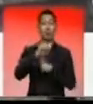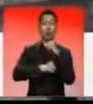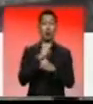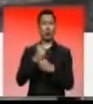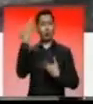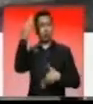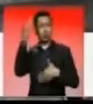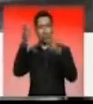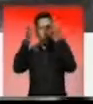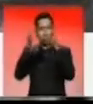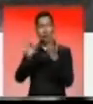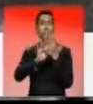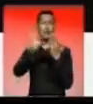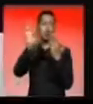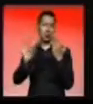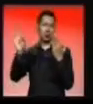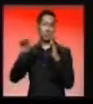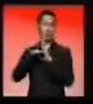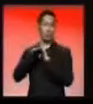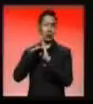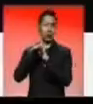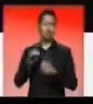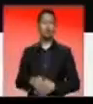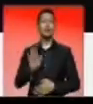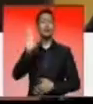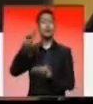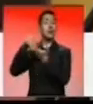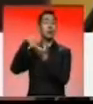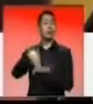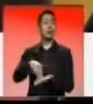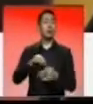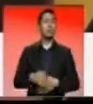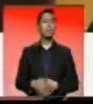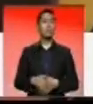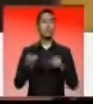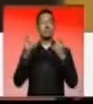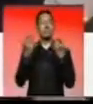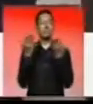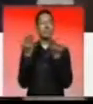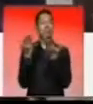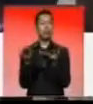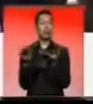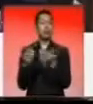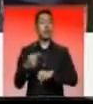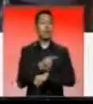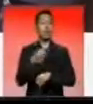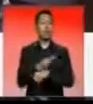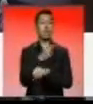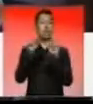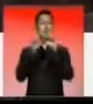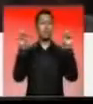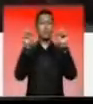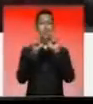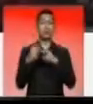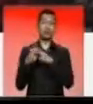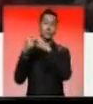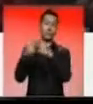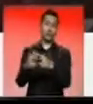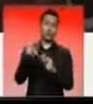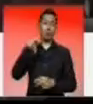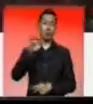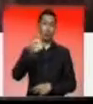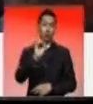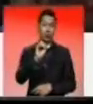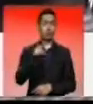al sector financiero, principalmente el bancario. Es miembro del Opus Dei y a los 22 años fue gerente de la empresa Procrédito, entidad que a través